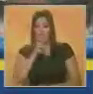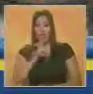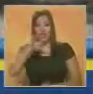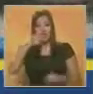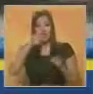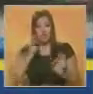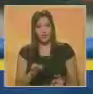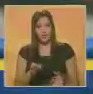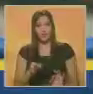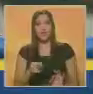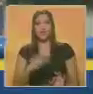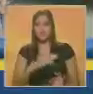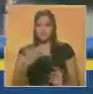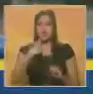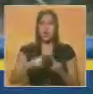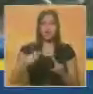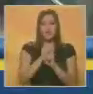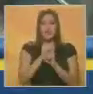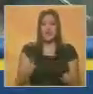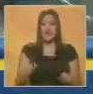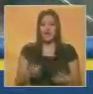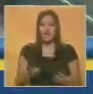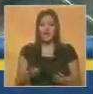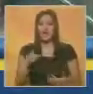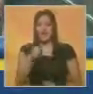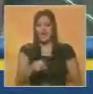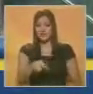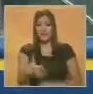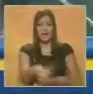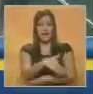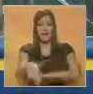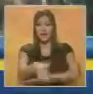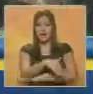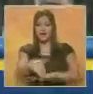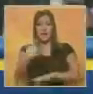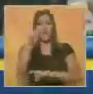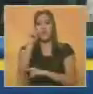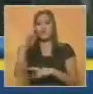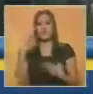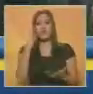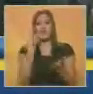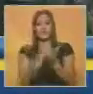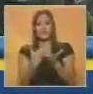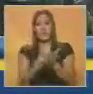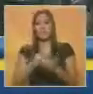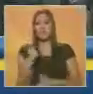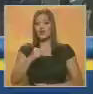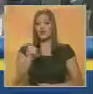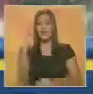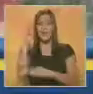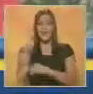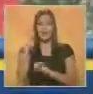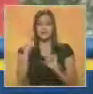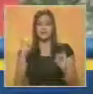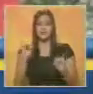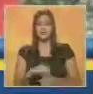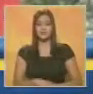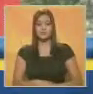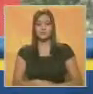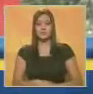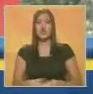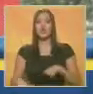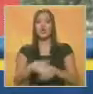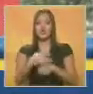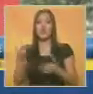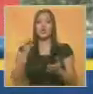divise es otro fracaso Dice que en la calle la única presencia es de policías de Lara el gobernador volvió a